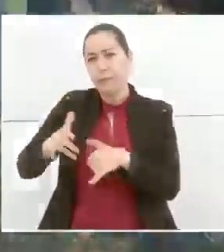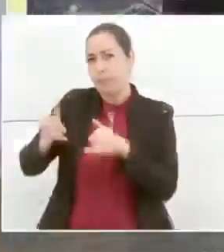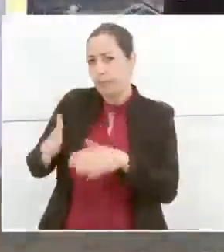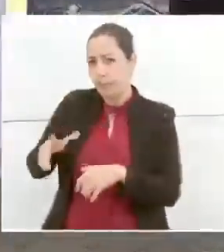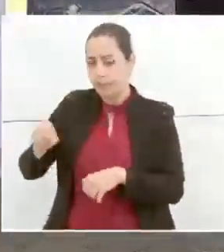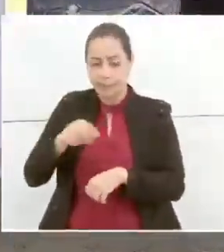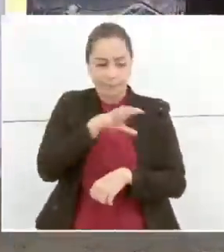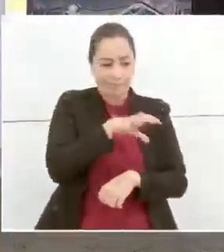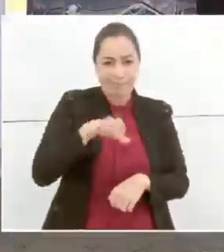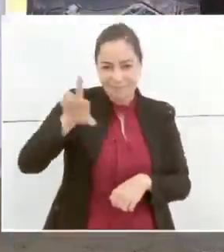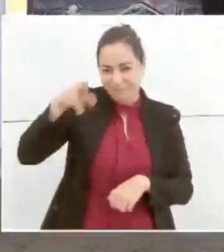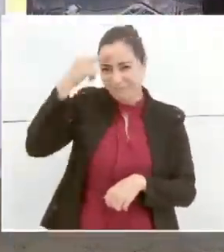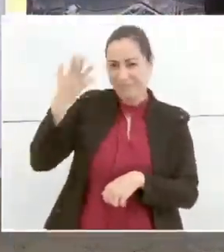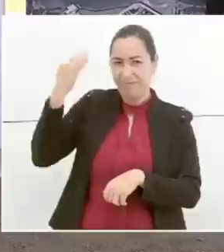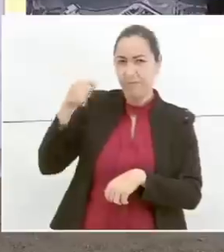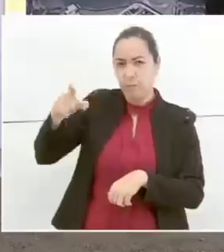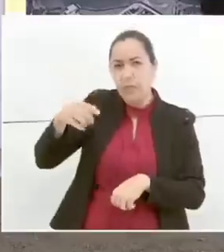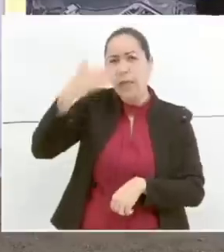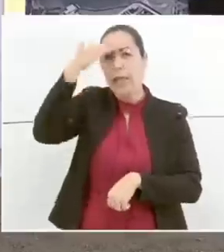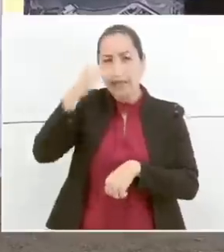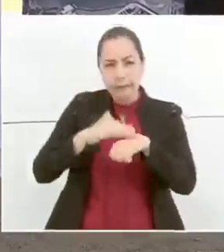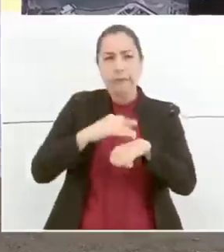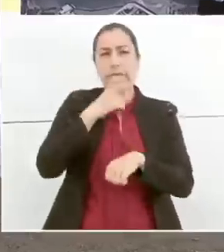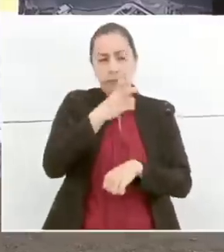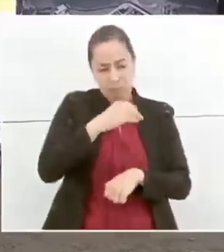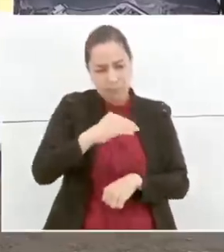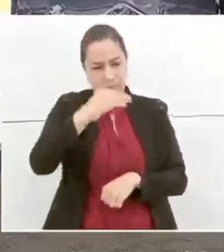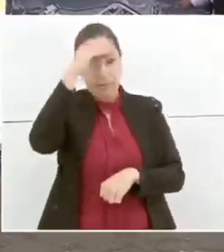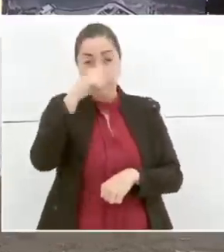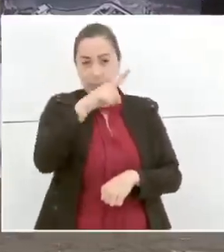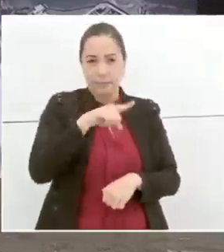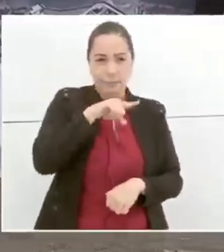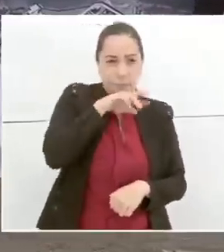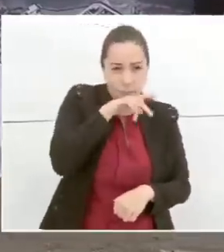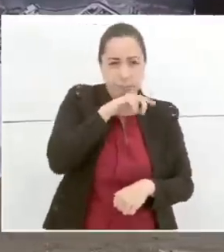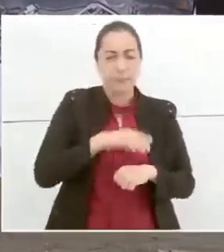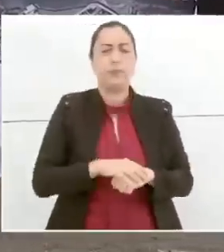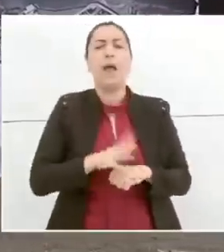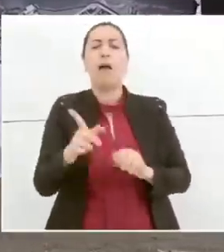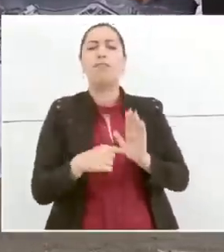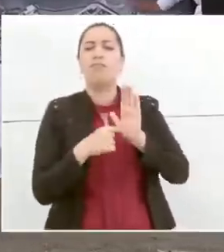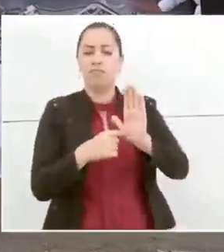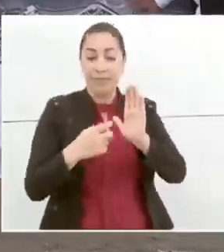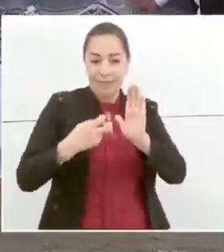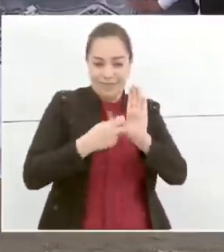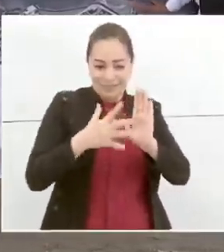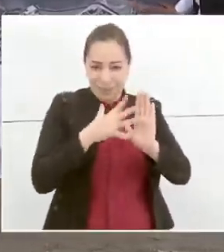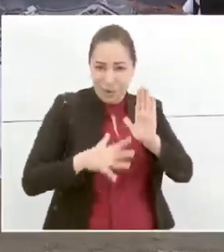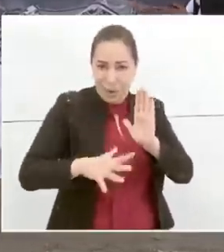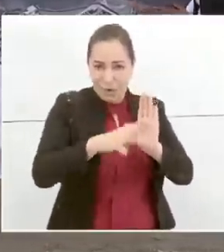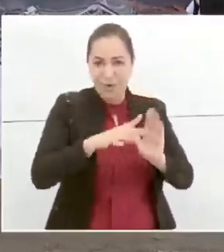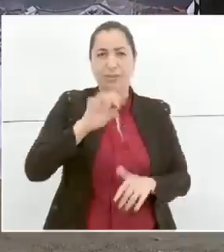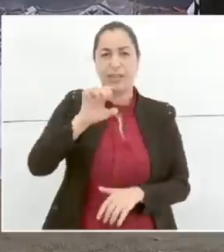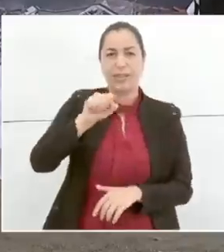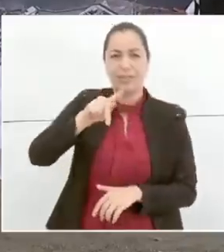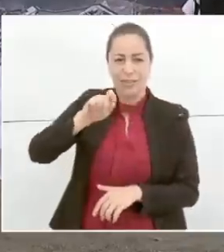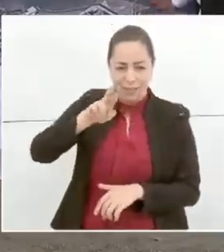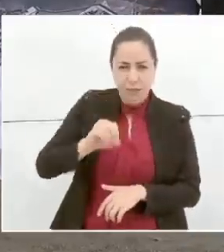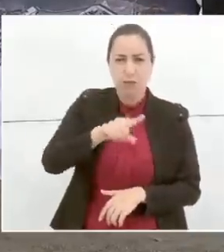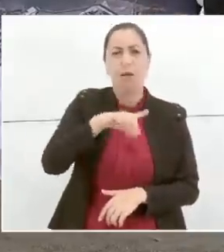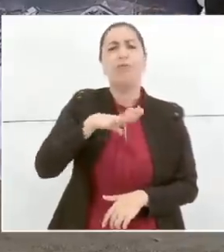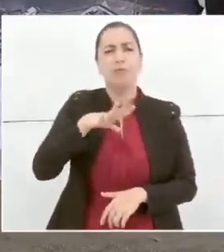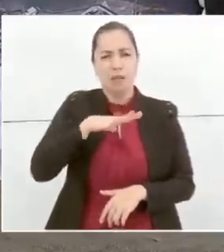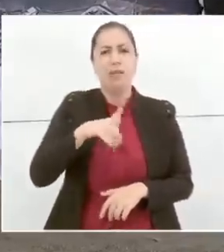preocupaba. Entonces, es lo que estamos tratando de ver. Aquí usted ve muy bien el estero. Entonces, por eso luego tenemos un sistema de